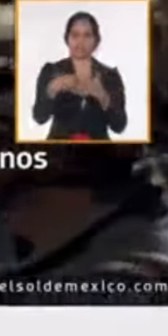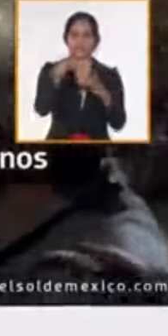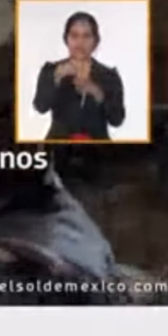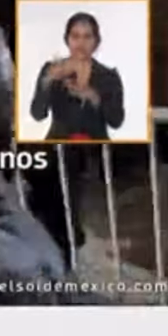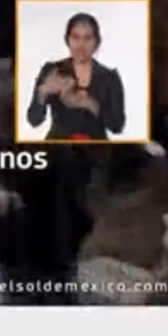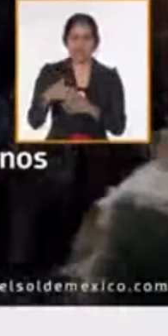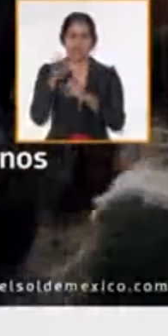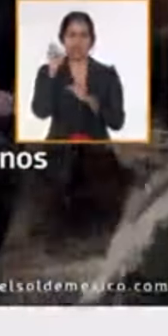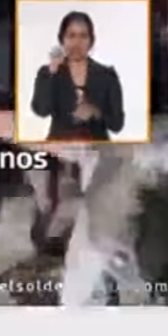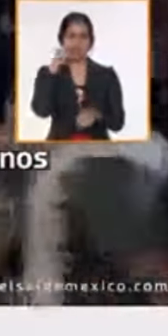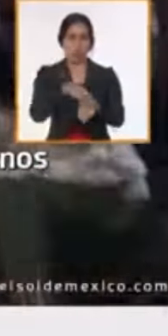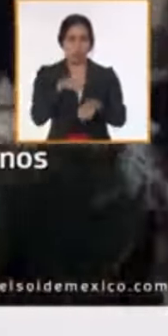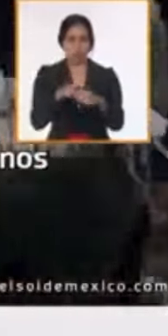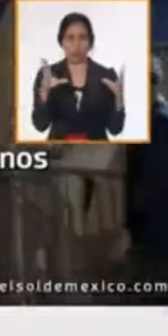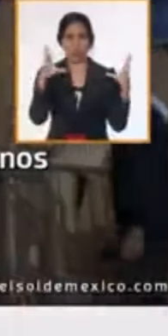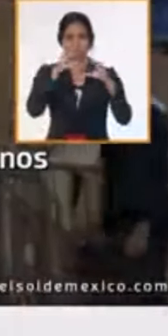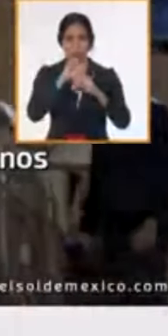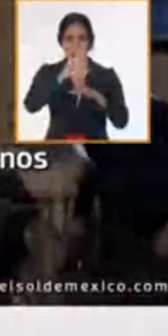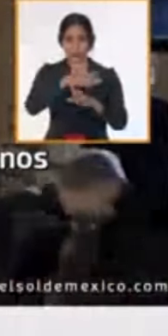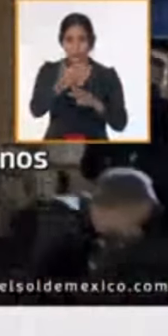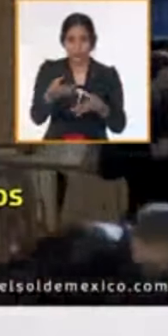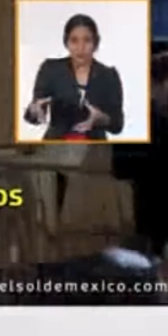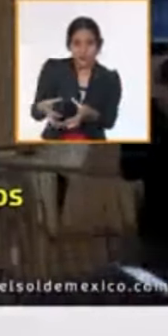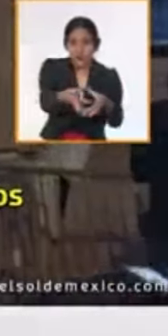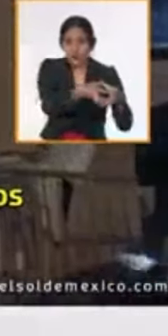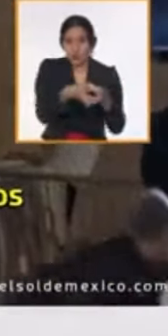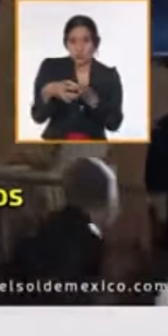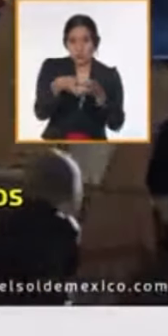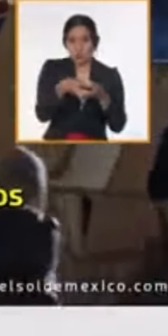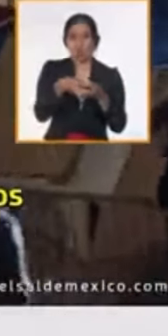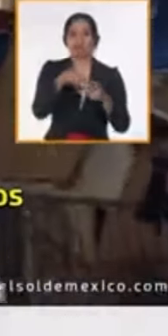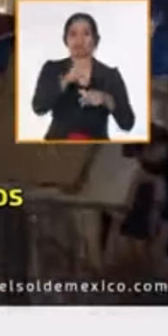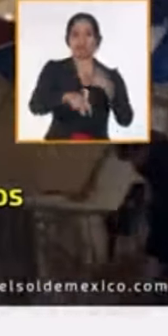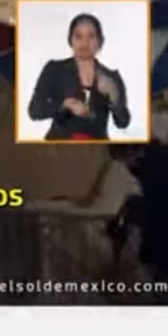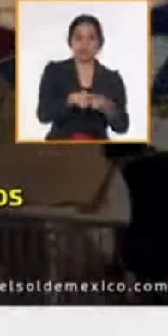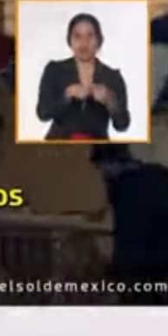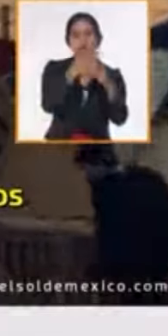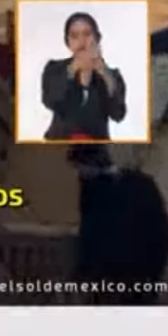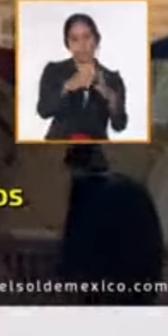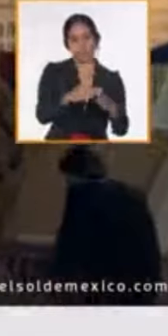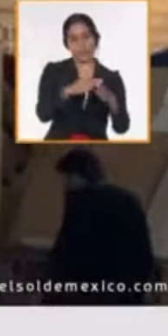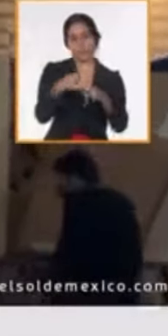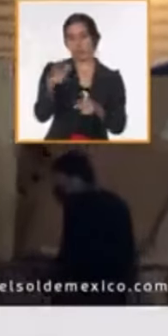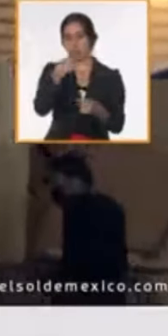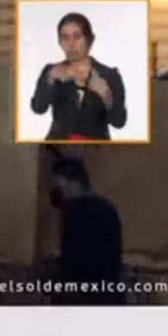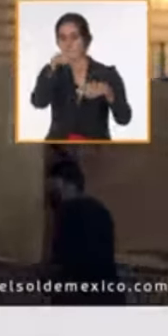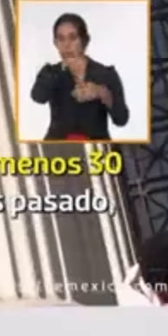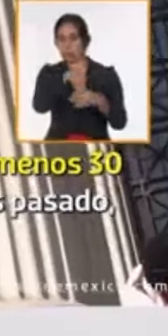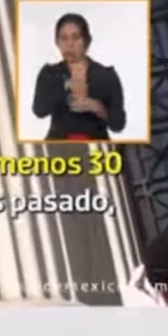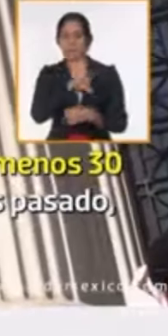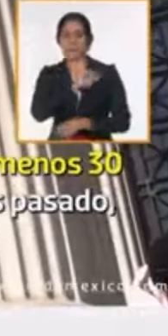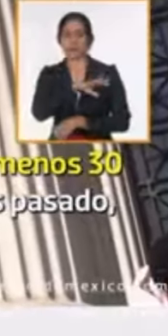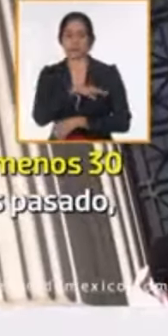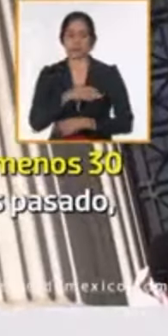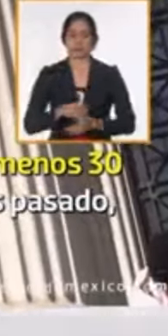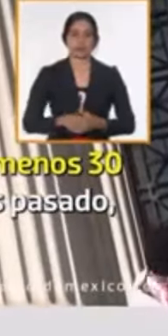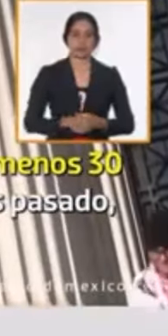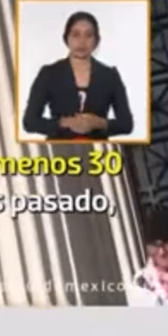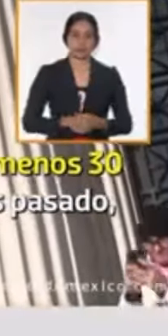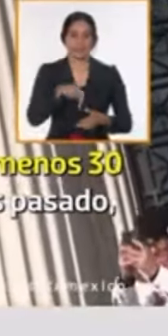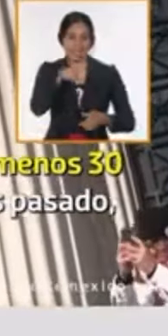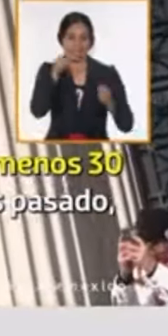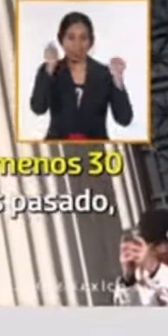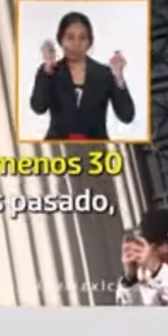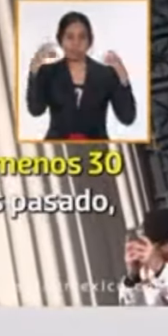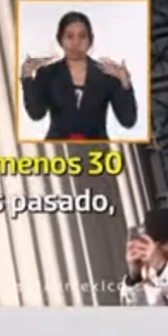enfrentamientos nocturnos, tras el ataque de grupos de detractores a un campamento de estudiantes pro-palestinos. Estas manifestaciones